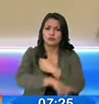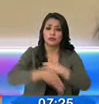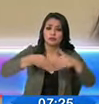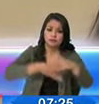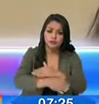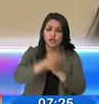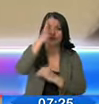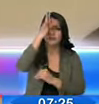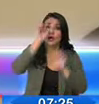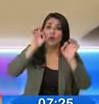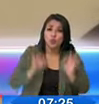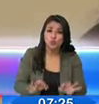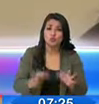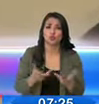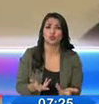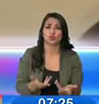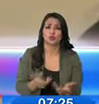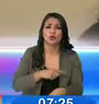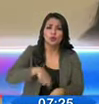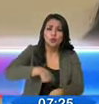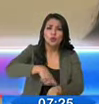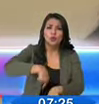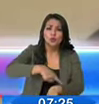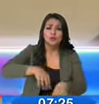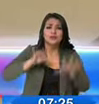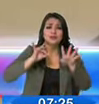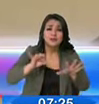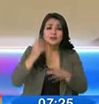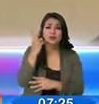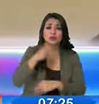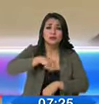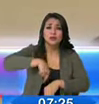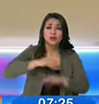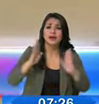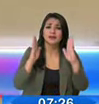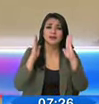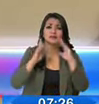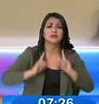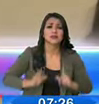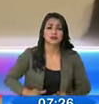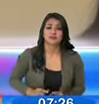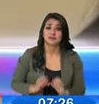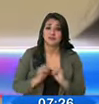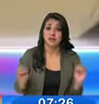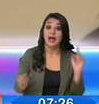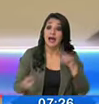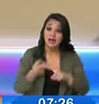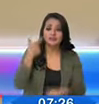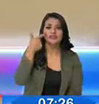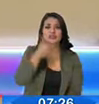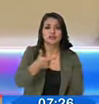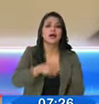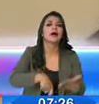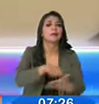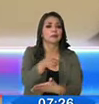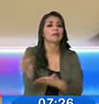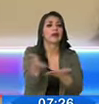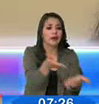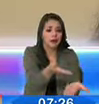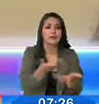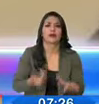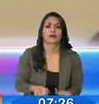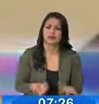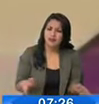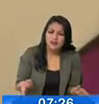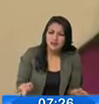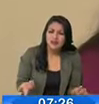hospitales, donde pasan horas, cerca de 7 o 12 horas sin atención médica, hasta que Fiscalía autoriza la intervención médica. Esto